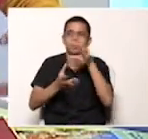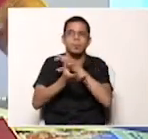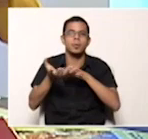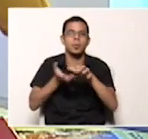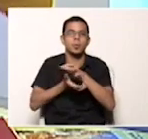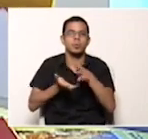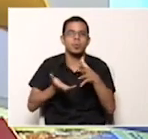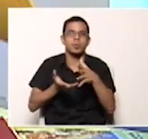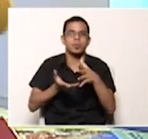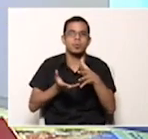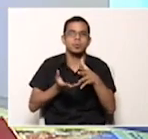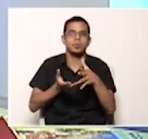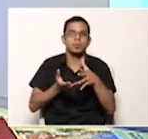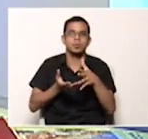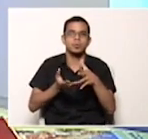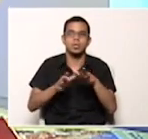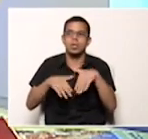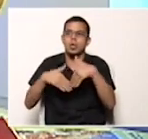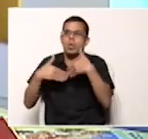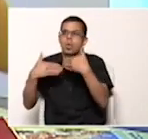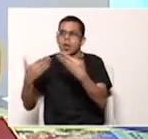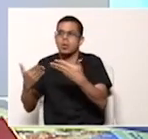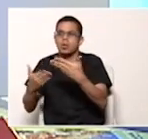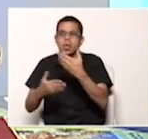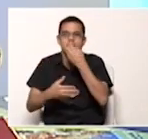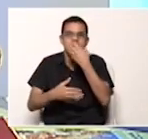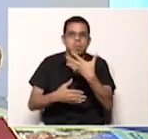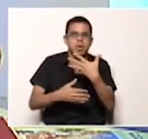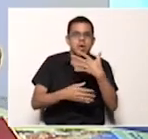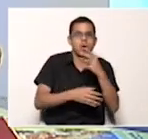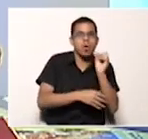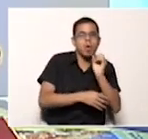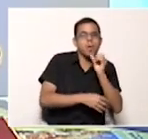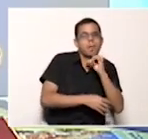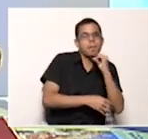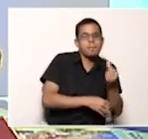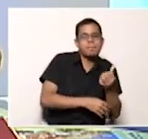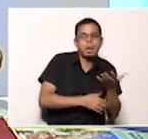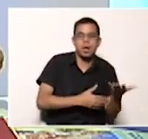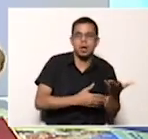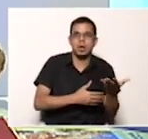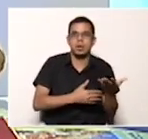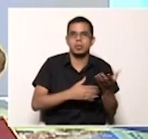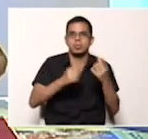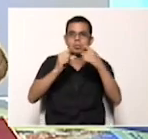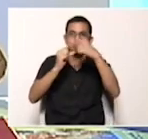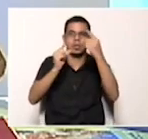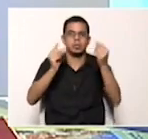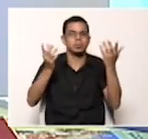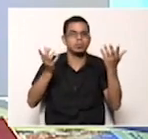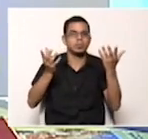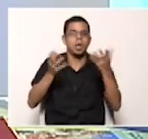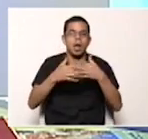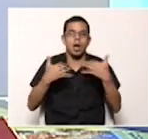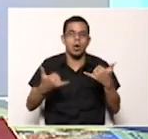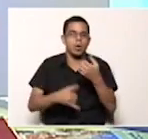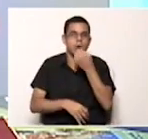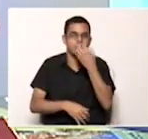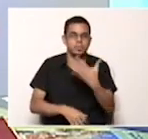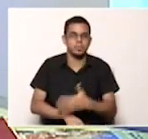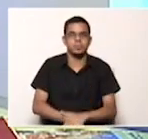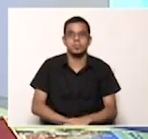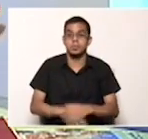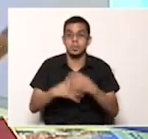las raíces, y los efectos y consecuencias que irán en las ramas y en las hojas. Ahora bien, una vez que